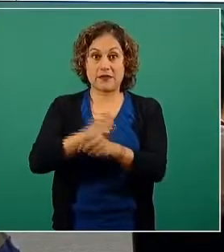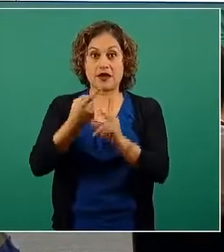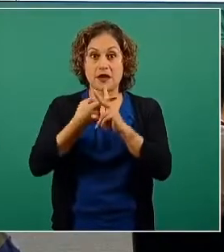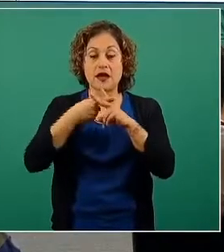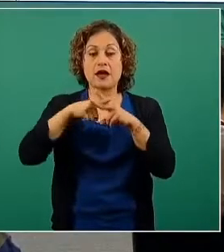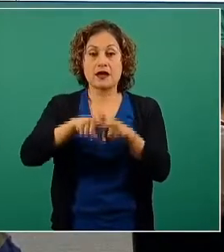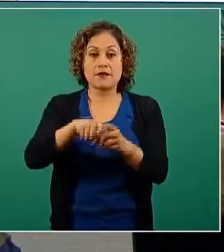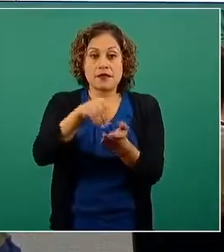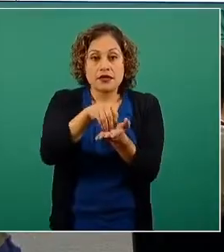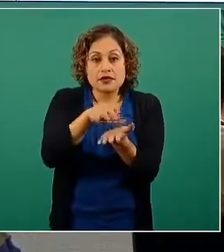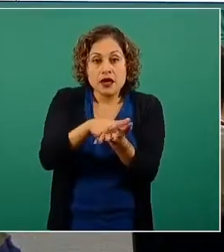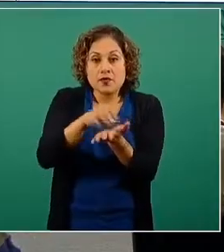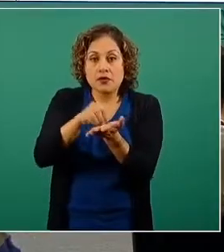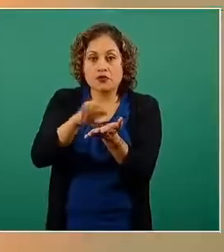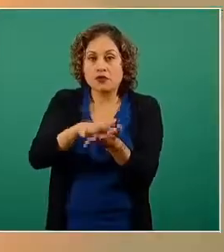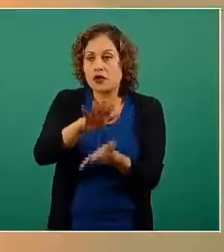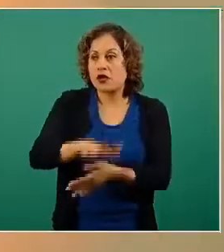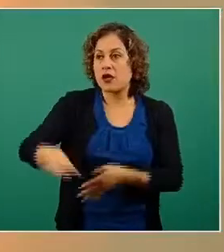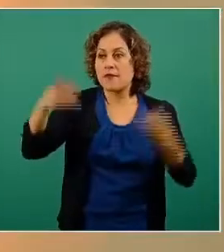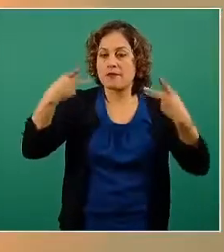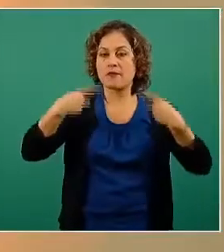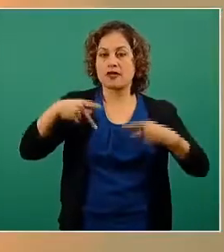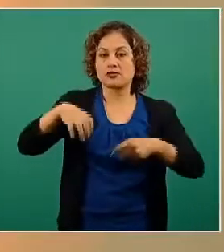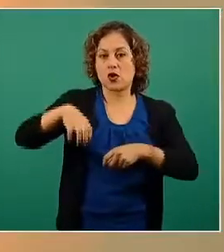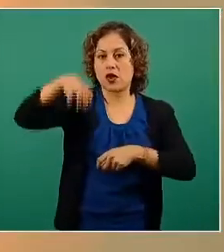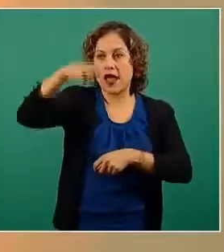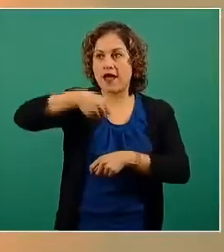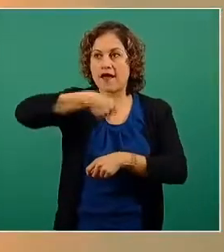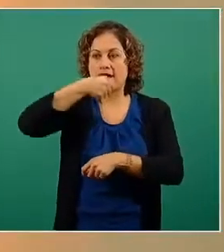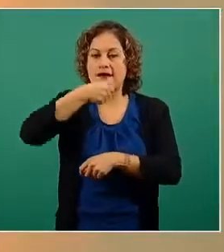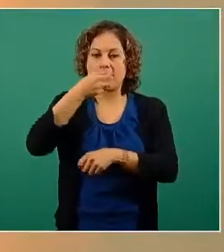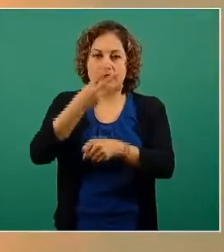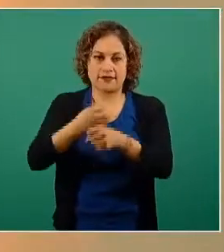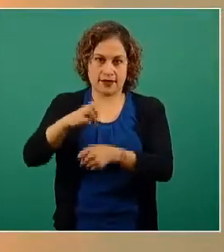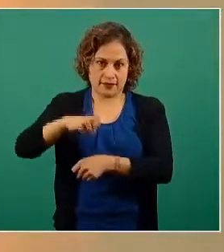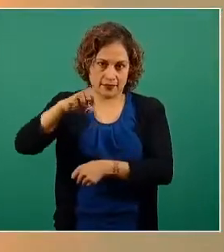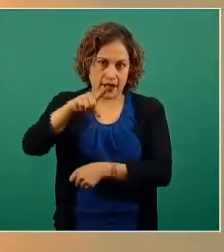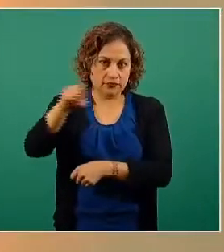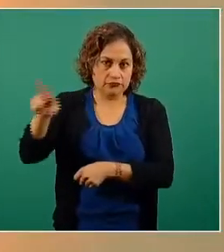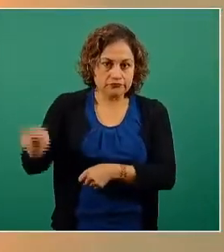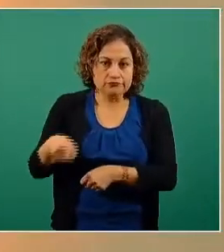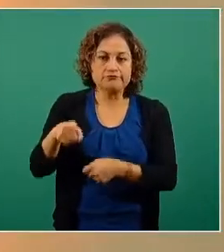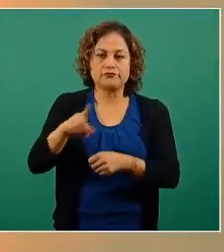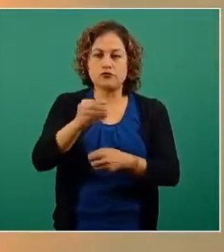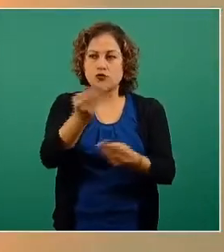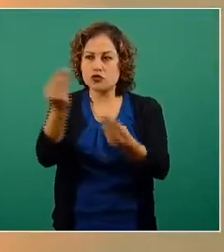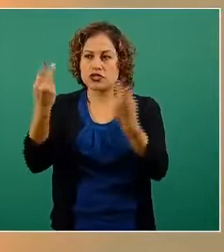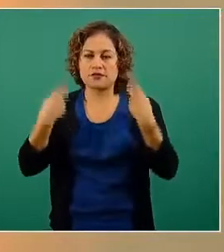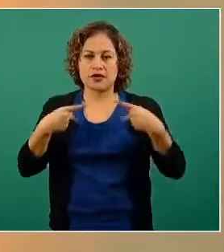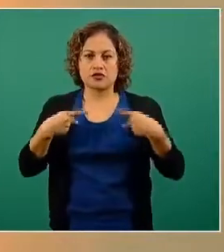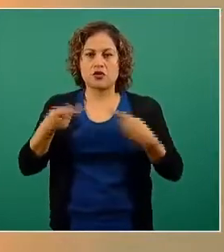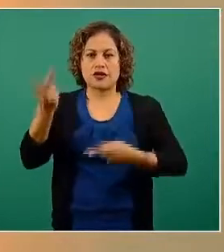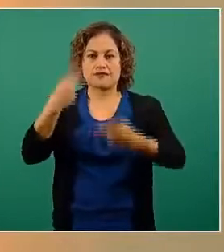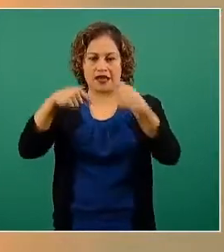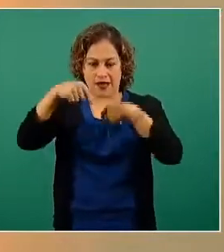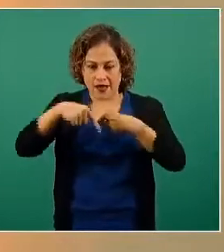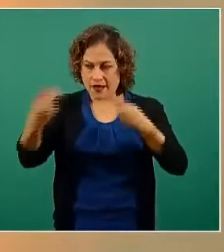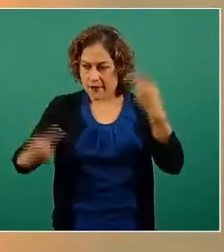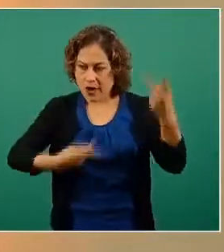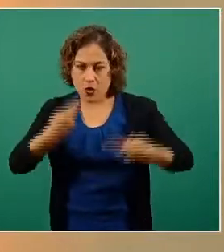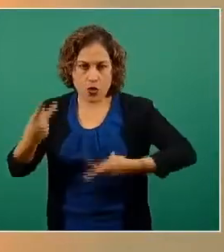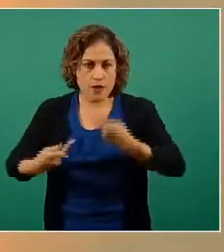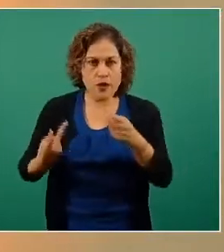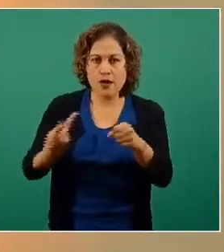adulto mayor. Nos han preguntado ya en varias ocasiones, bueno, a las autoridades que han estado presentes en esta conferencia, ¿qué ha pasado con